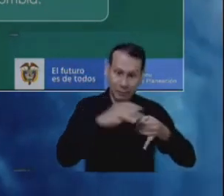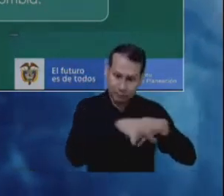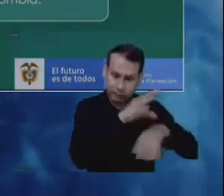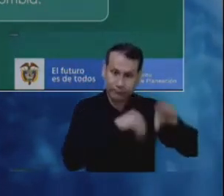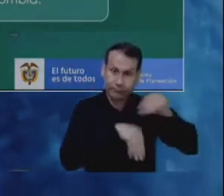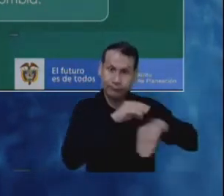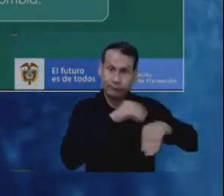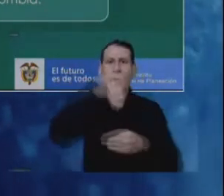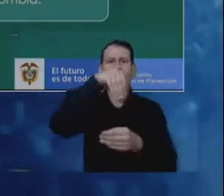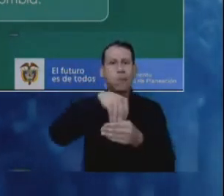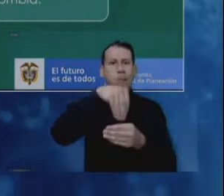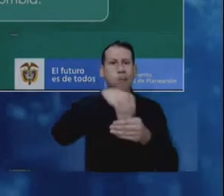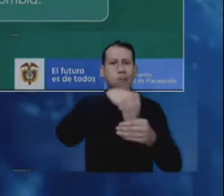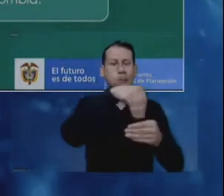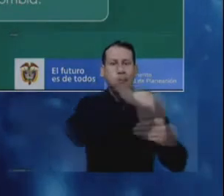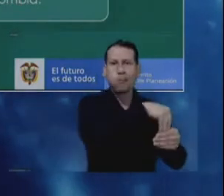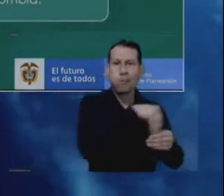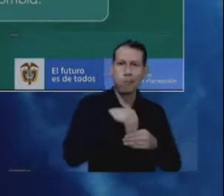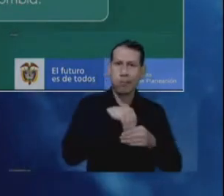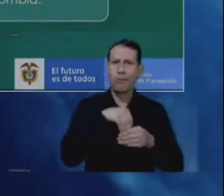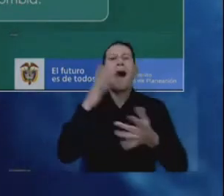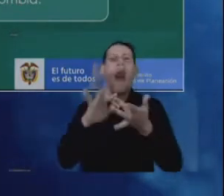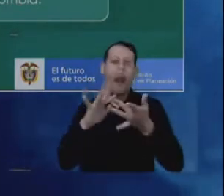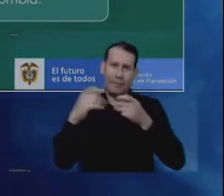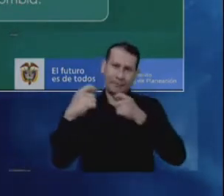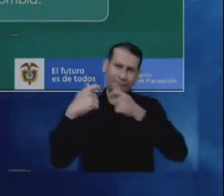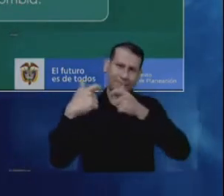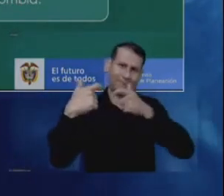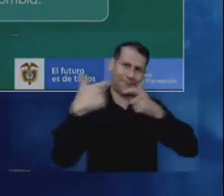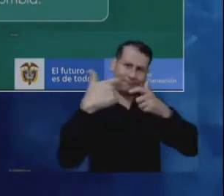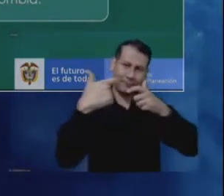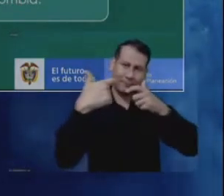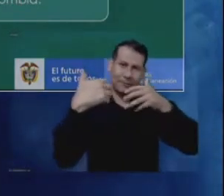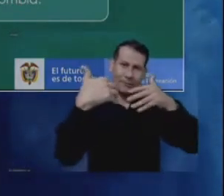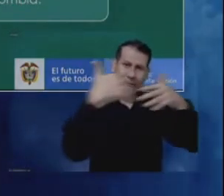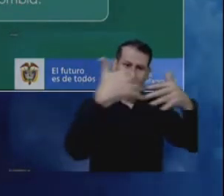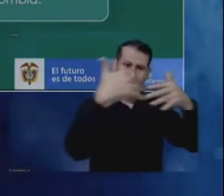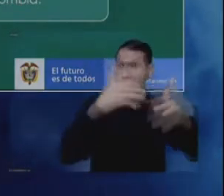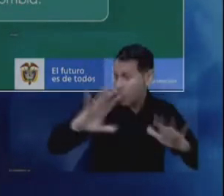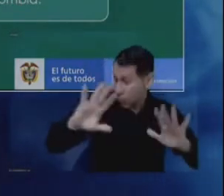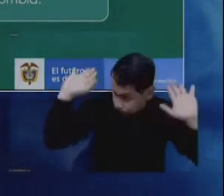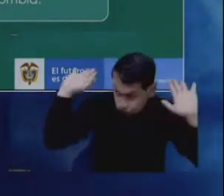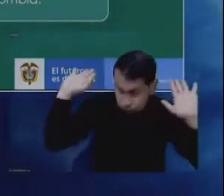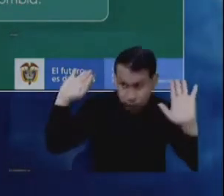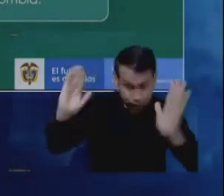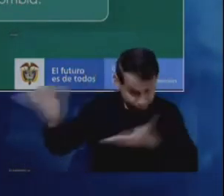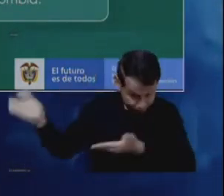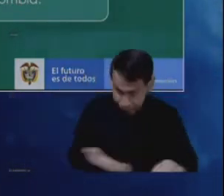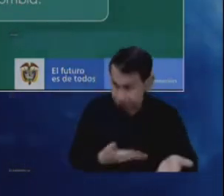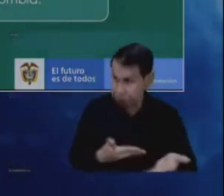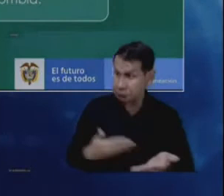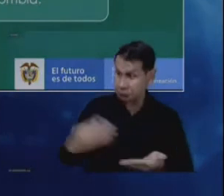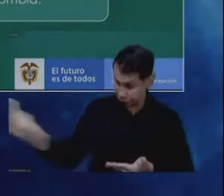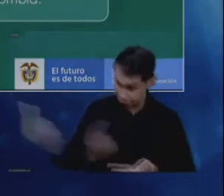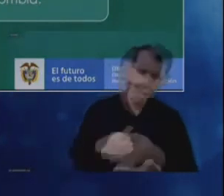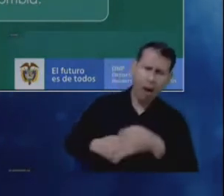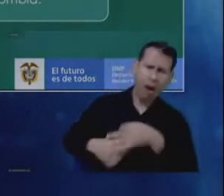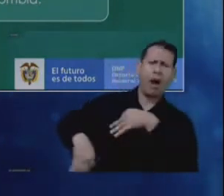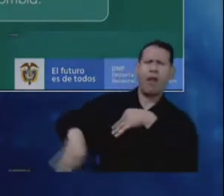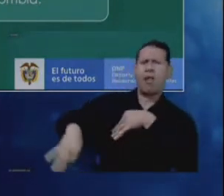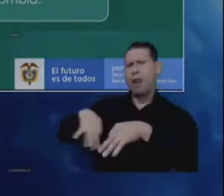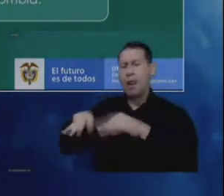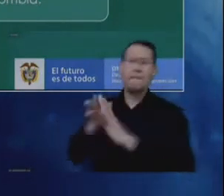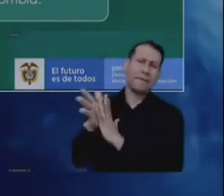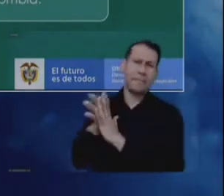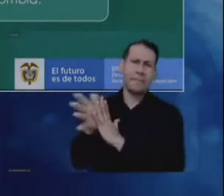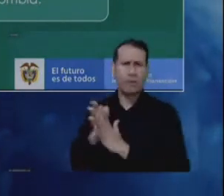gestión y asignación de espectro. Eso es un tema que cuando quieran desde el DNP estamos con las puertas abiertas para que nos puedan buscar. Es algo que ya nosotros estamos, digamos, en este